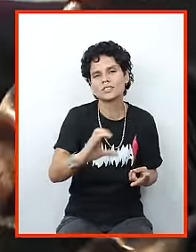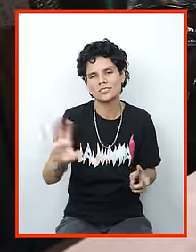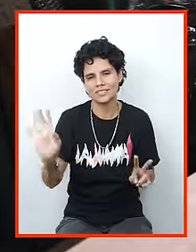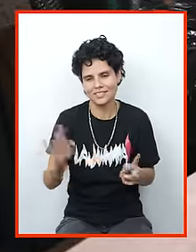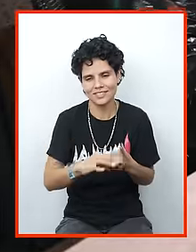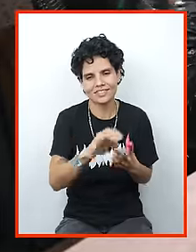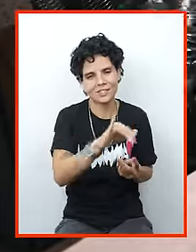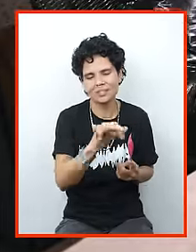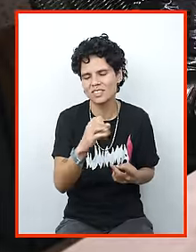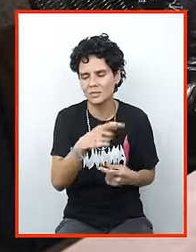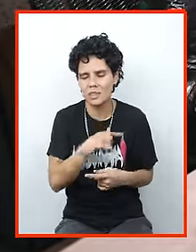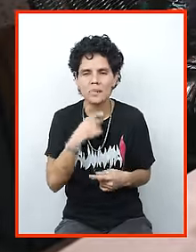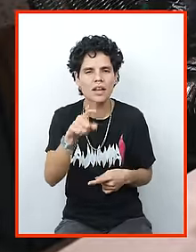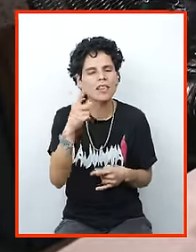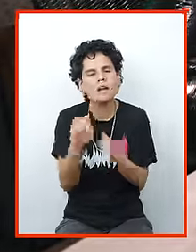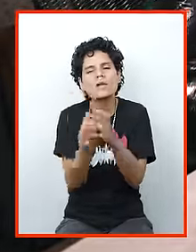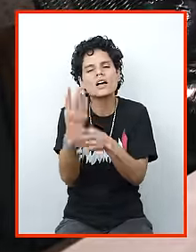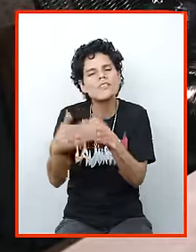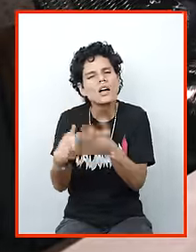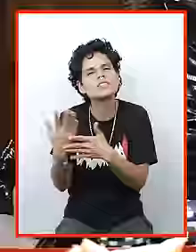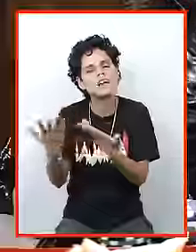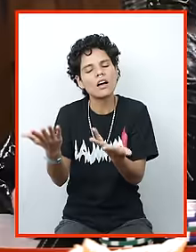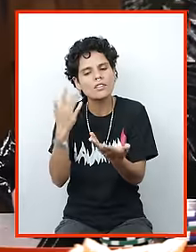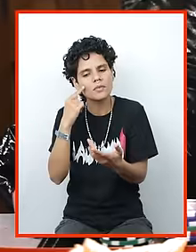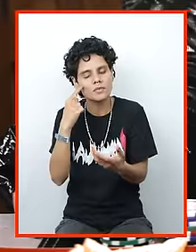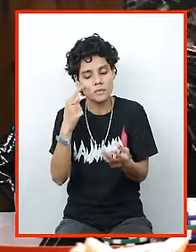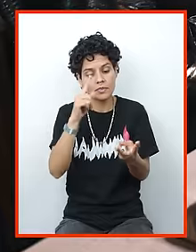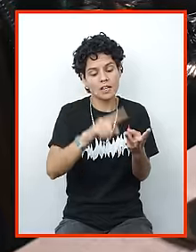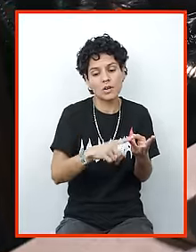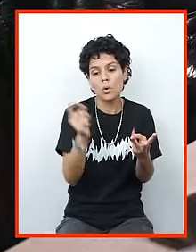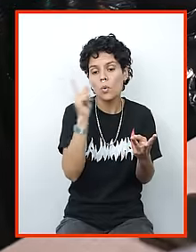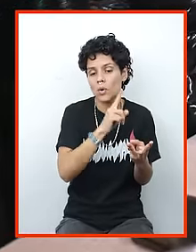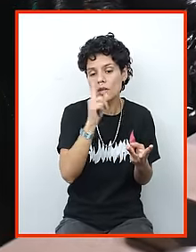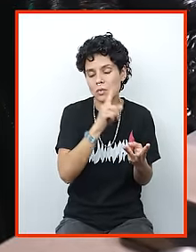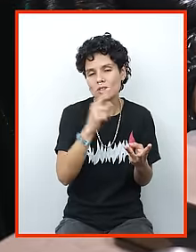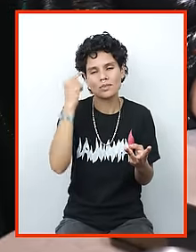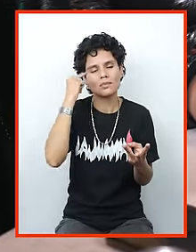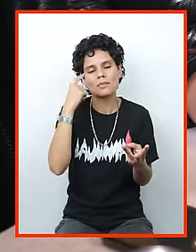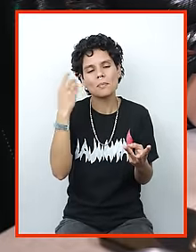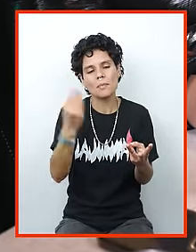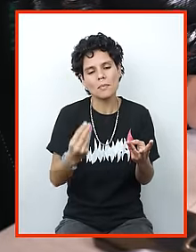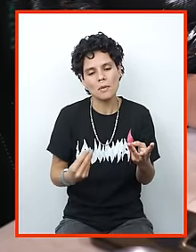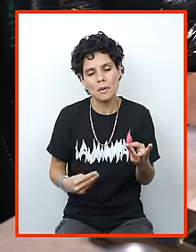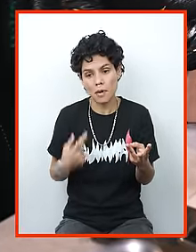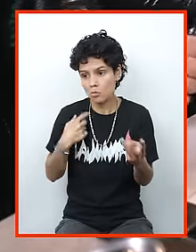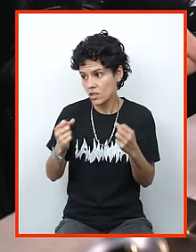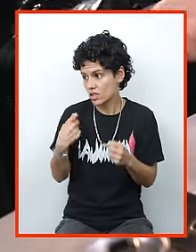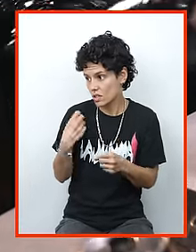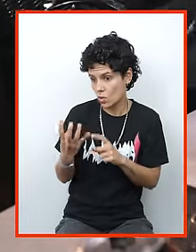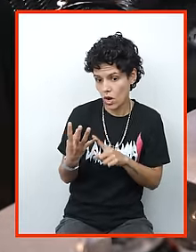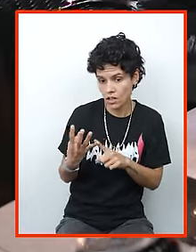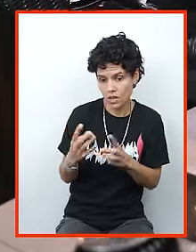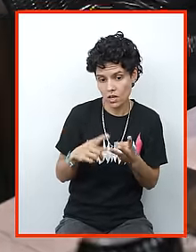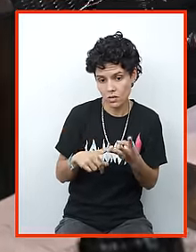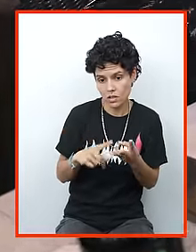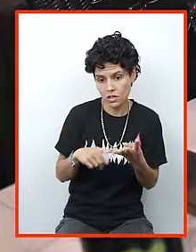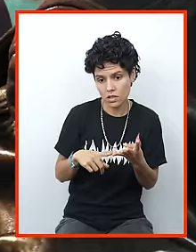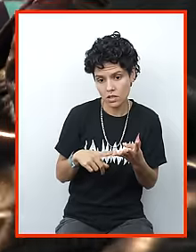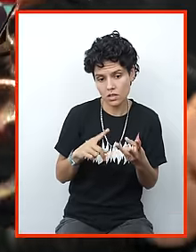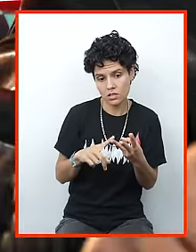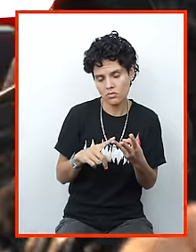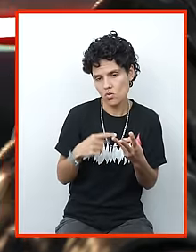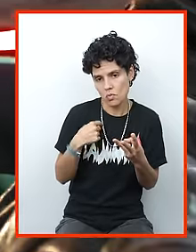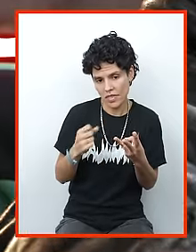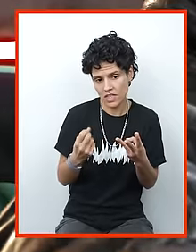Young C. Para mi hermano igual. Young C. Y la última ficha. Puta, me gustaría a más, pero otra persona que igual... ¿Una cuarta ficha, hermano?